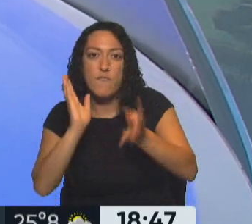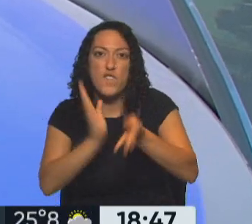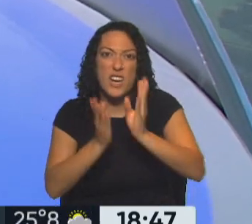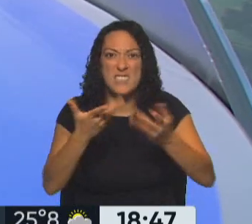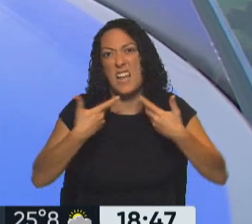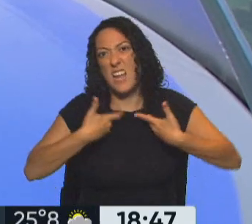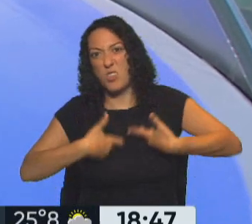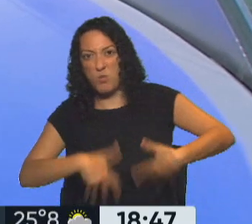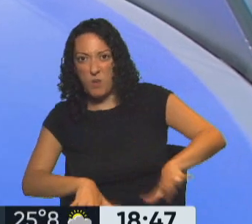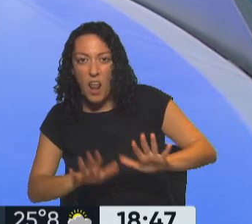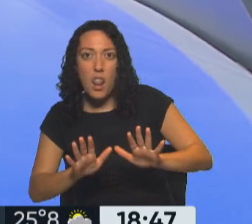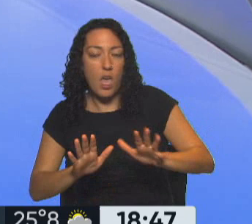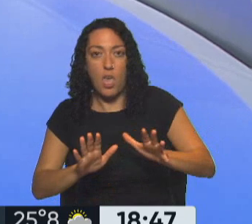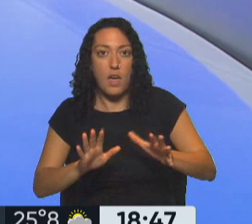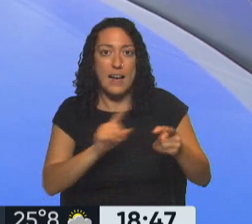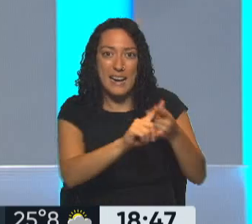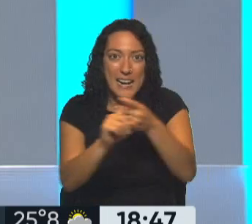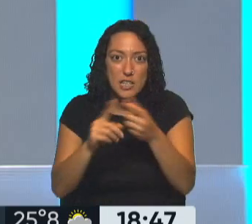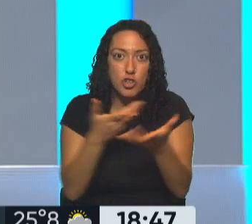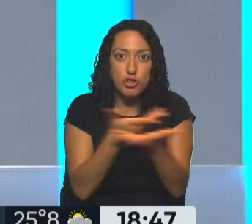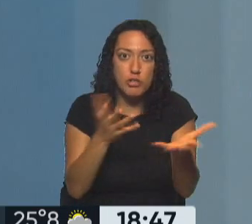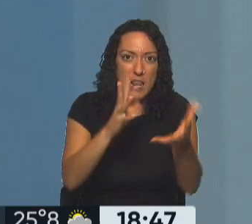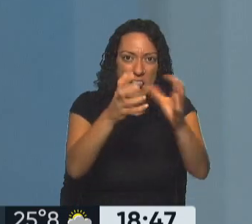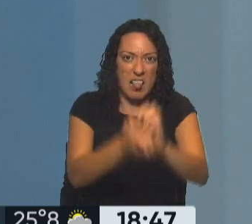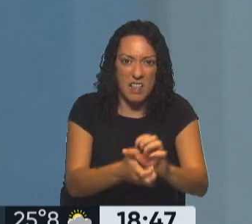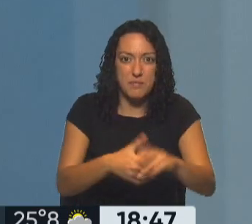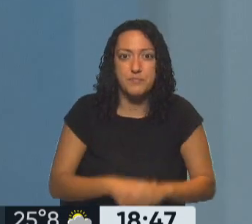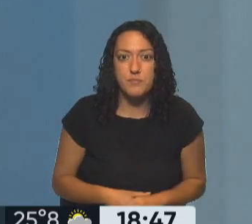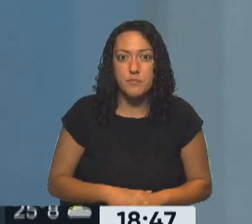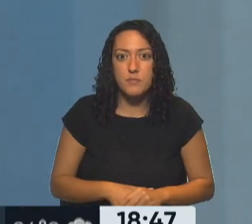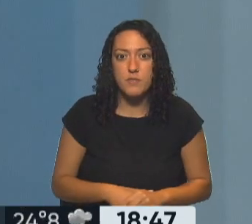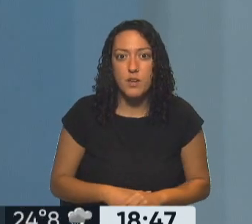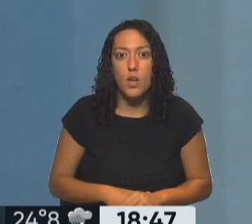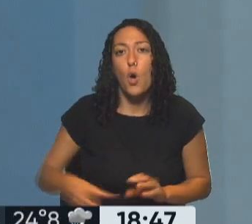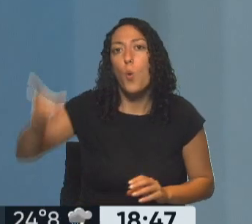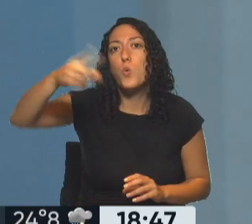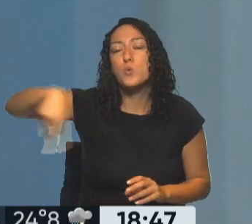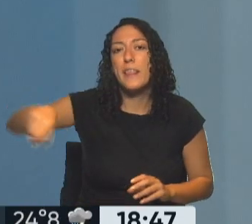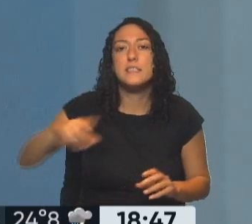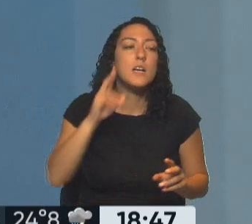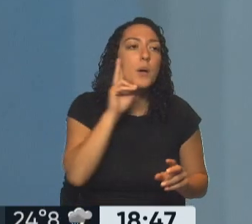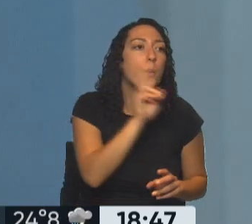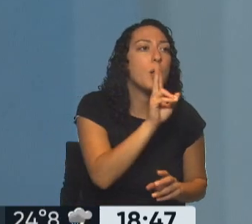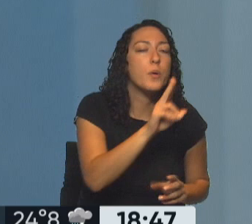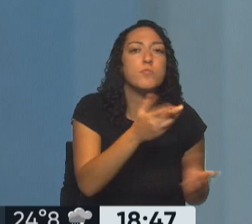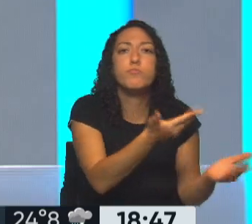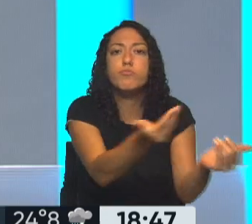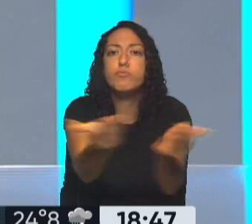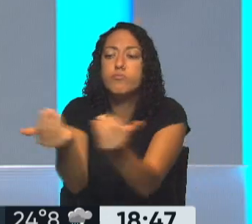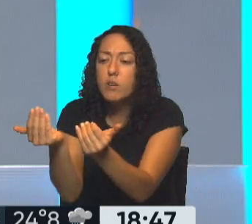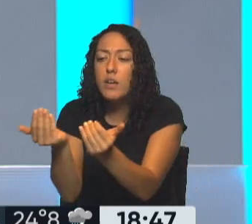violencia deteriora nuestras relaciones sociales Marcela cuánto demoran antes de despedirte en hacer una devolución sobre todo esto que se llaman de Argentina